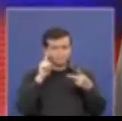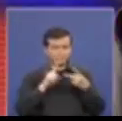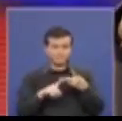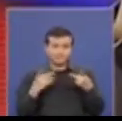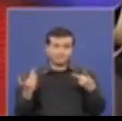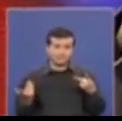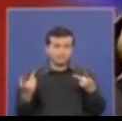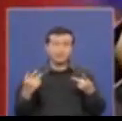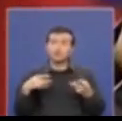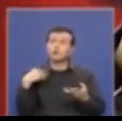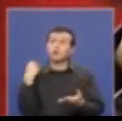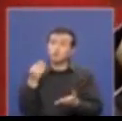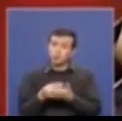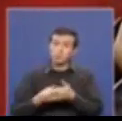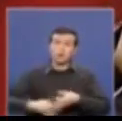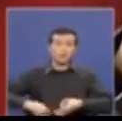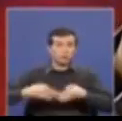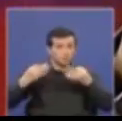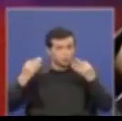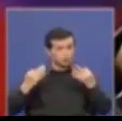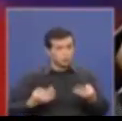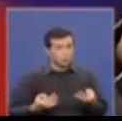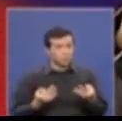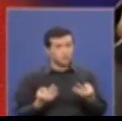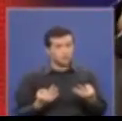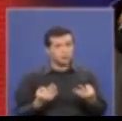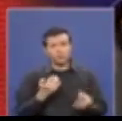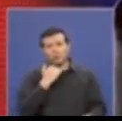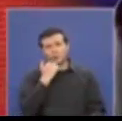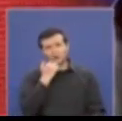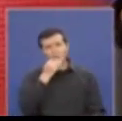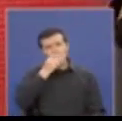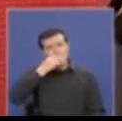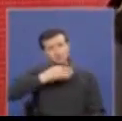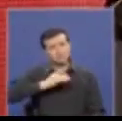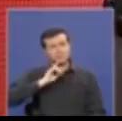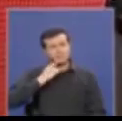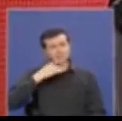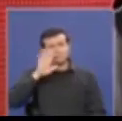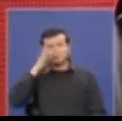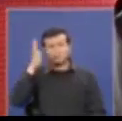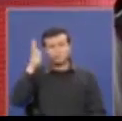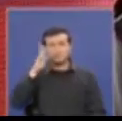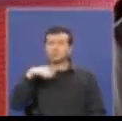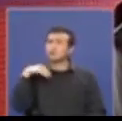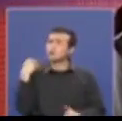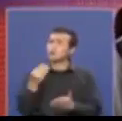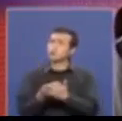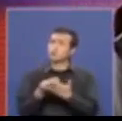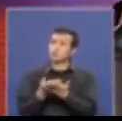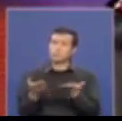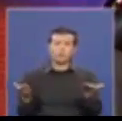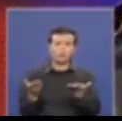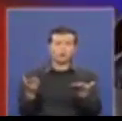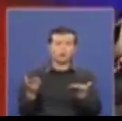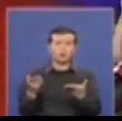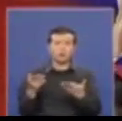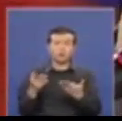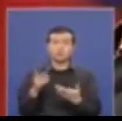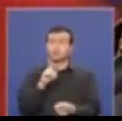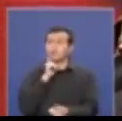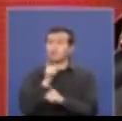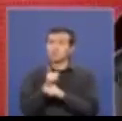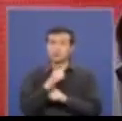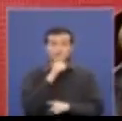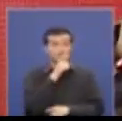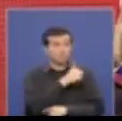segundo, o sea, se compra expresamente, pues es que esto resiste algún análisis serio, honesto, se compra helicóptero con deficiencia de parte de los que van a